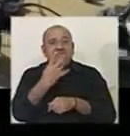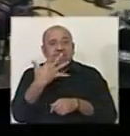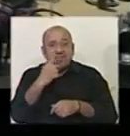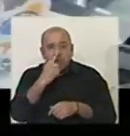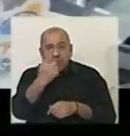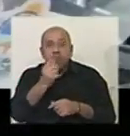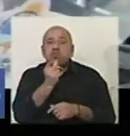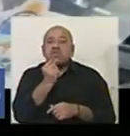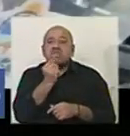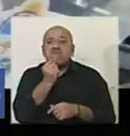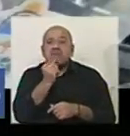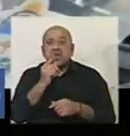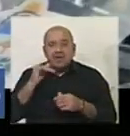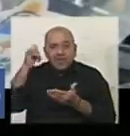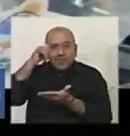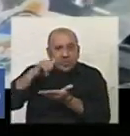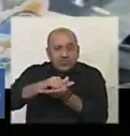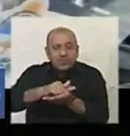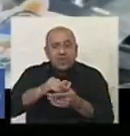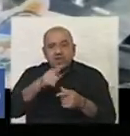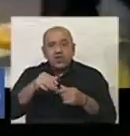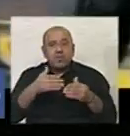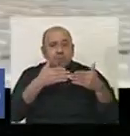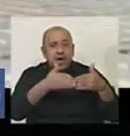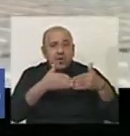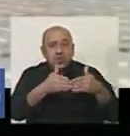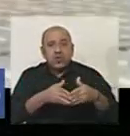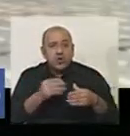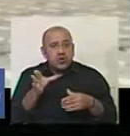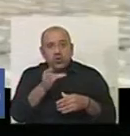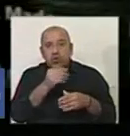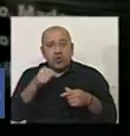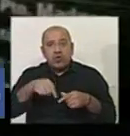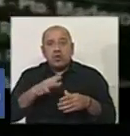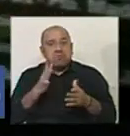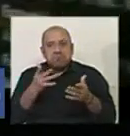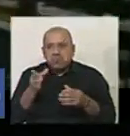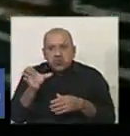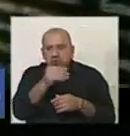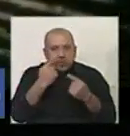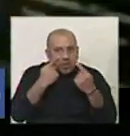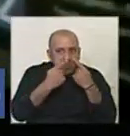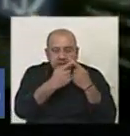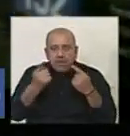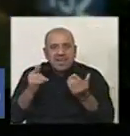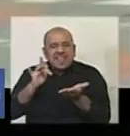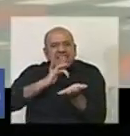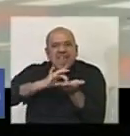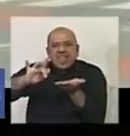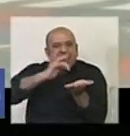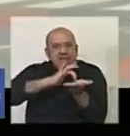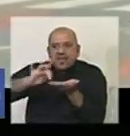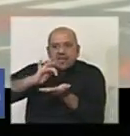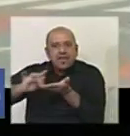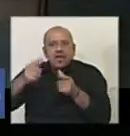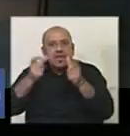Federal, Aeroportuaria, Gendarmería y Prefectura. Afectó así el paisaje de la ciudad, que estaba desolada de civiles, pero